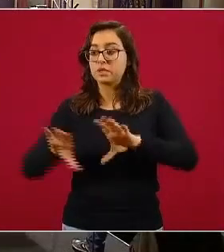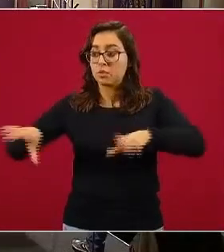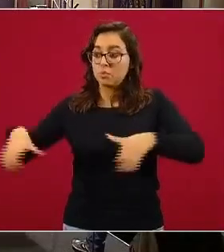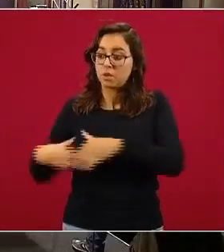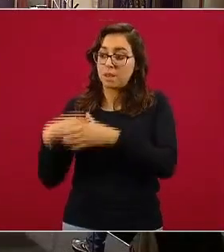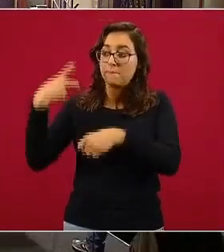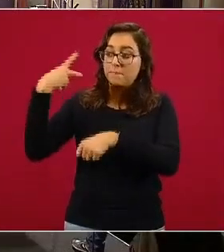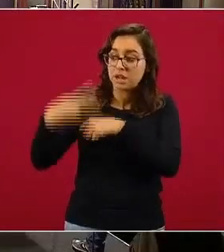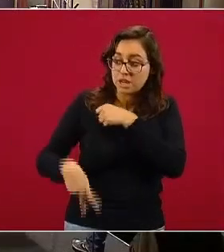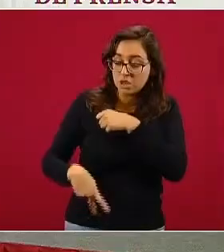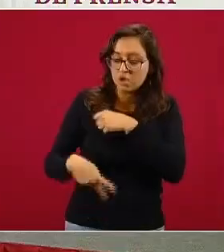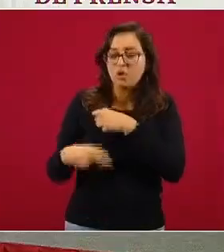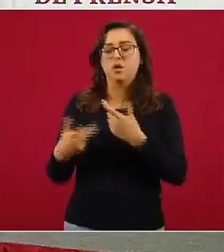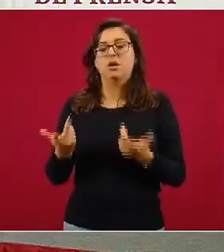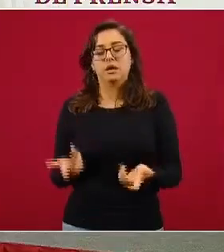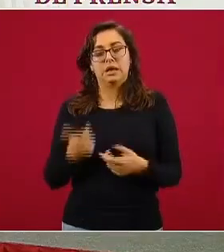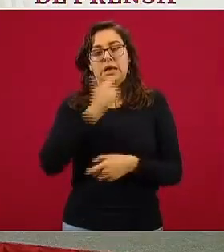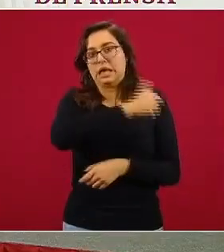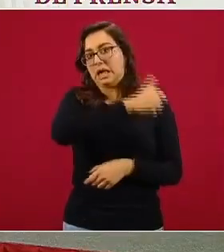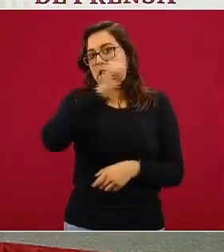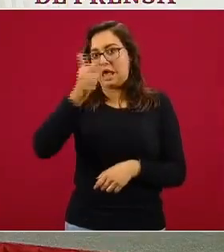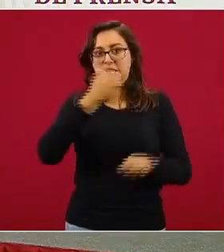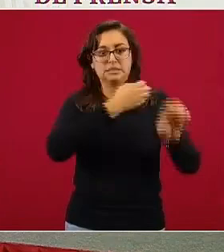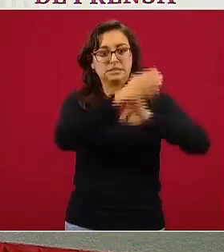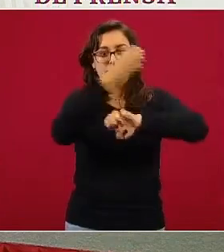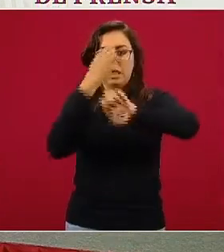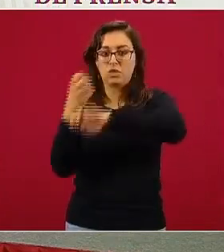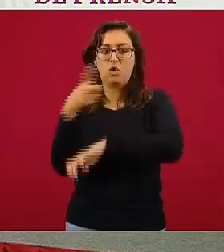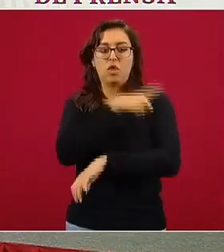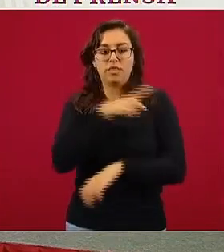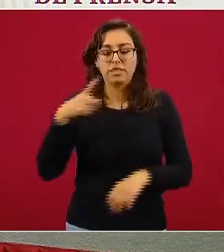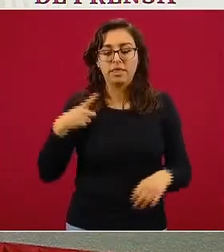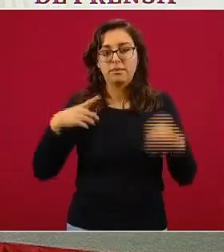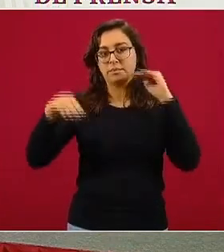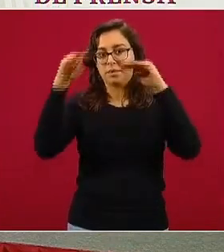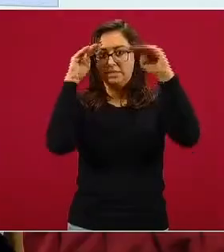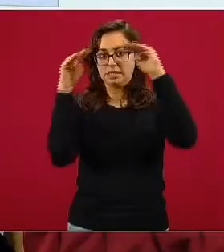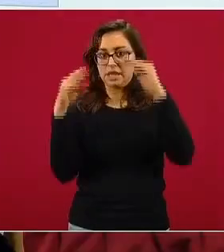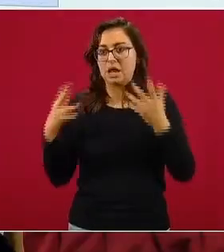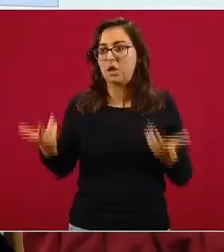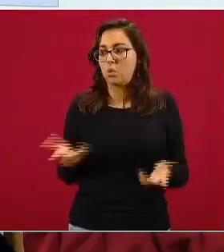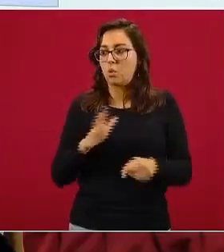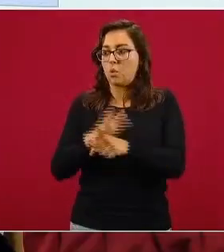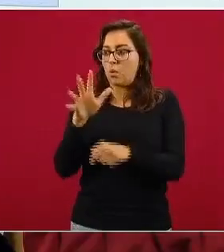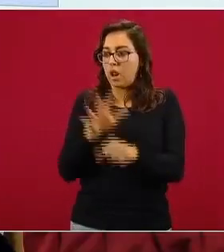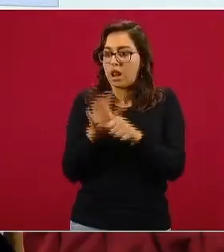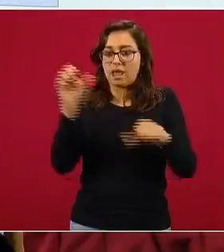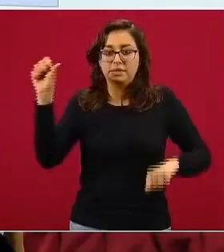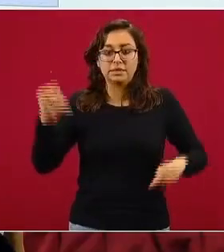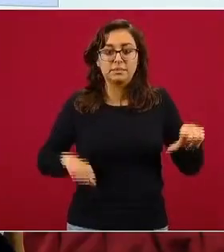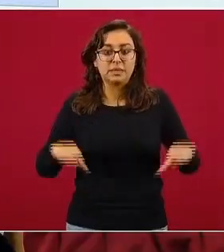comunitario. Cada entidad está priorizando en sus diferentes regiones donde hay mayor actividad de transmisión de